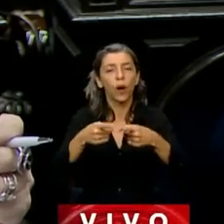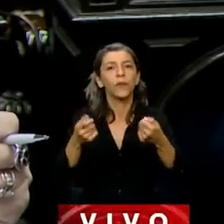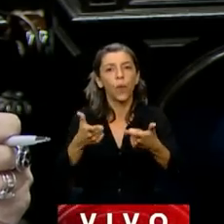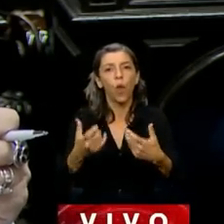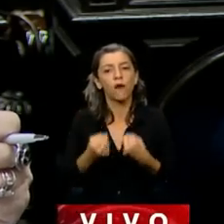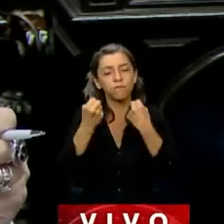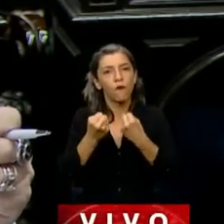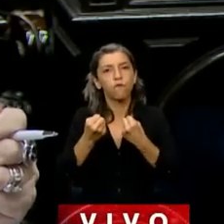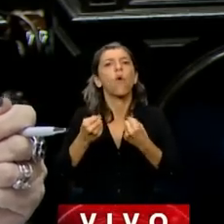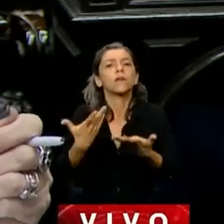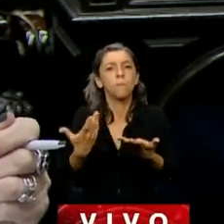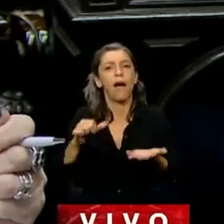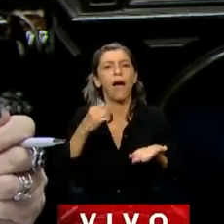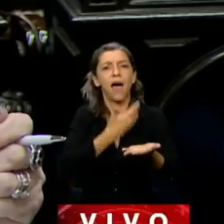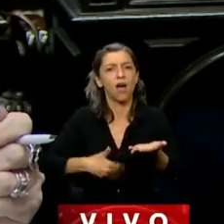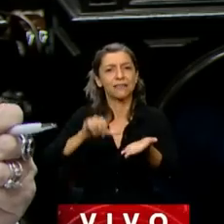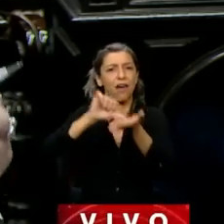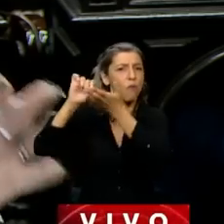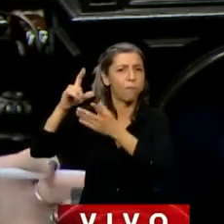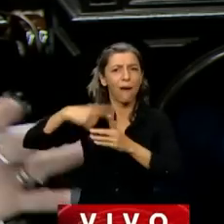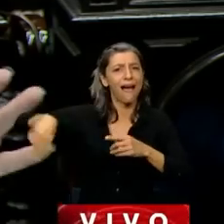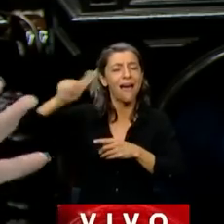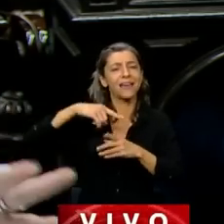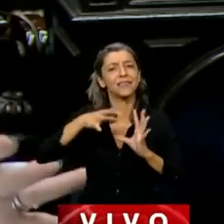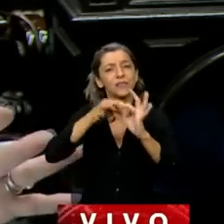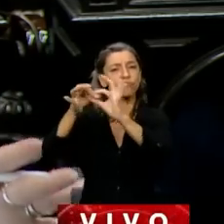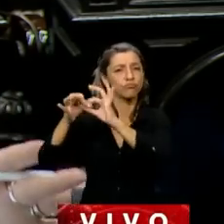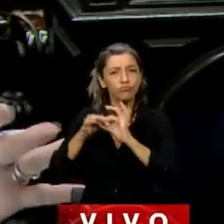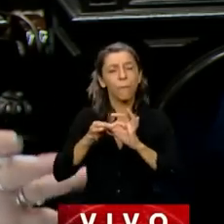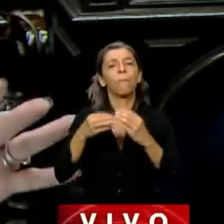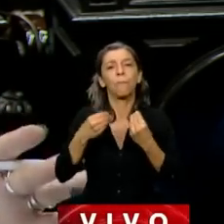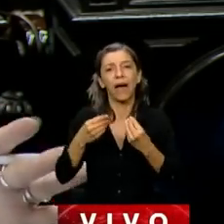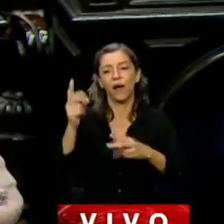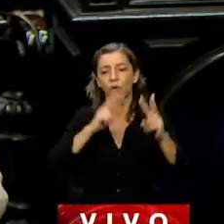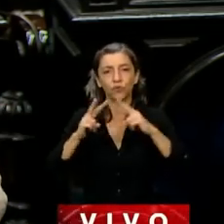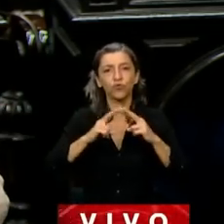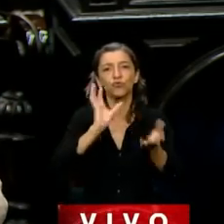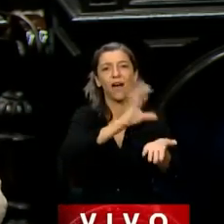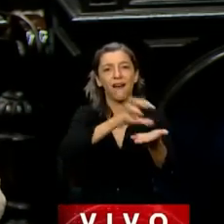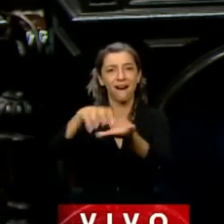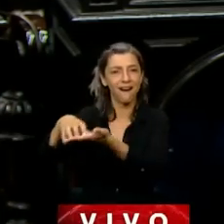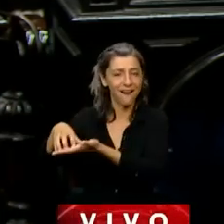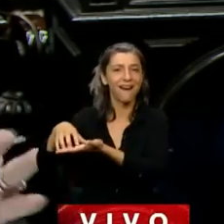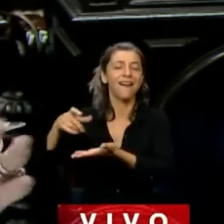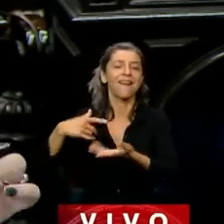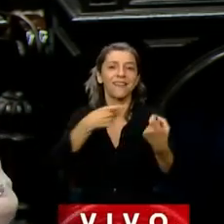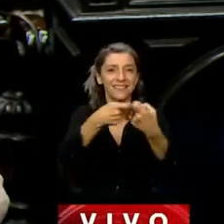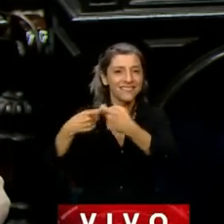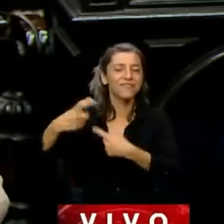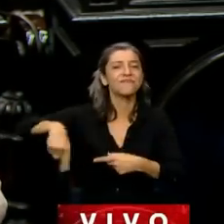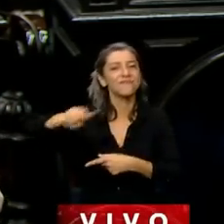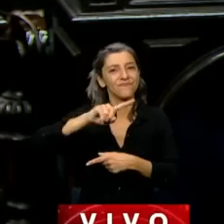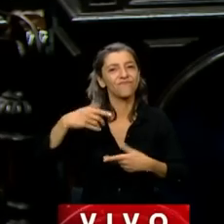de asociación birregional, potenciando esto con actores de la sociedad civil. Para mejorar